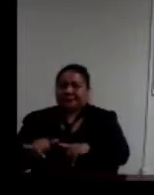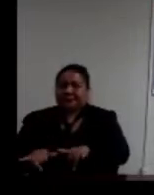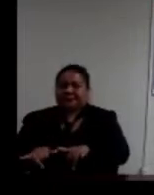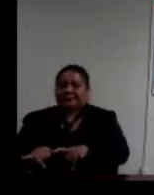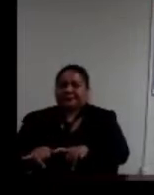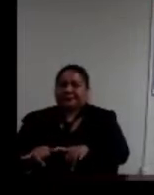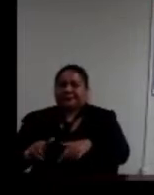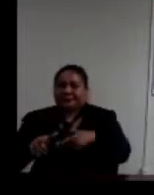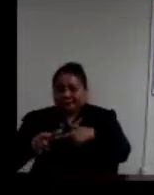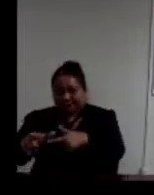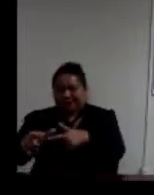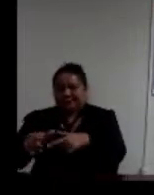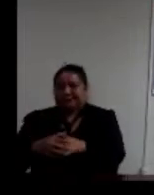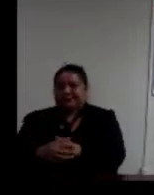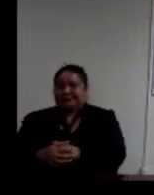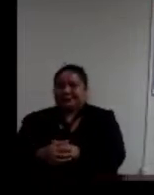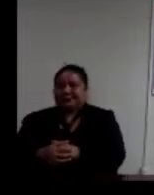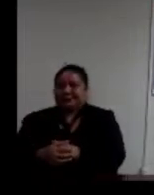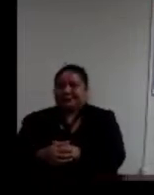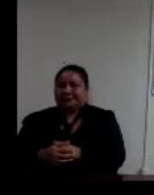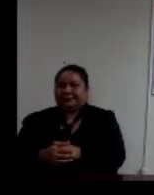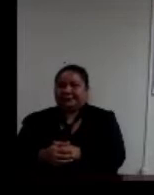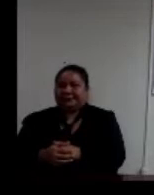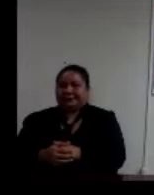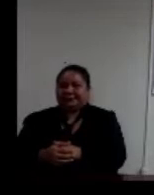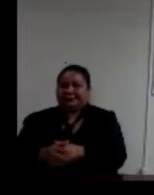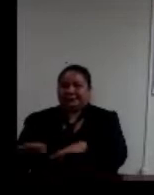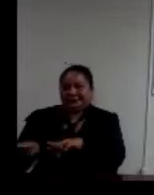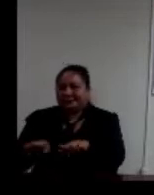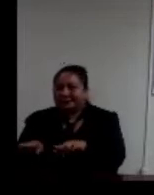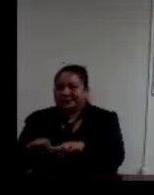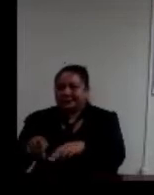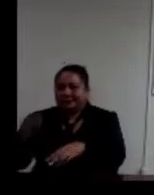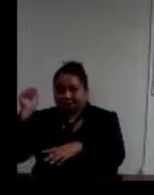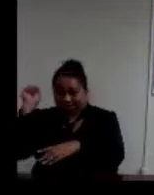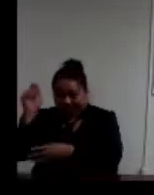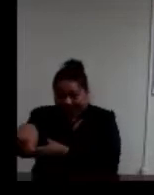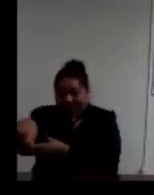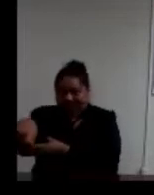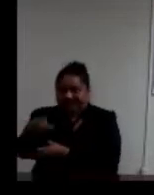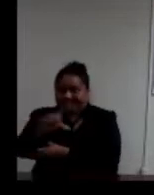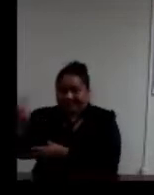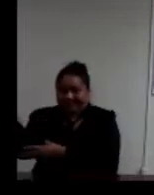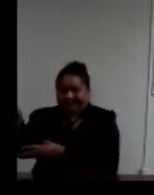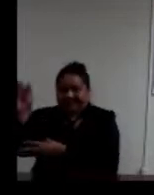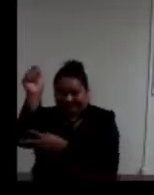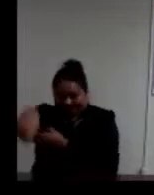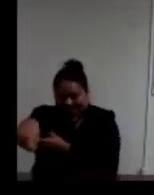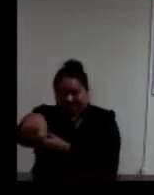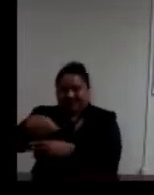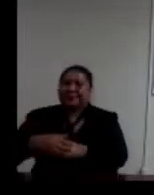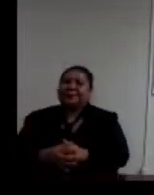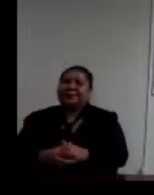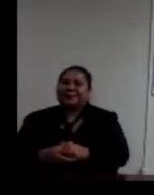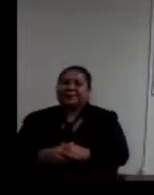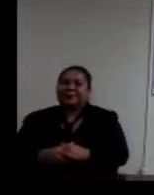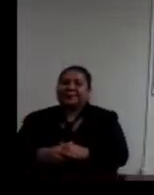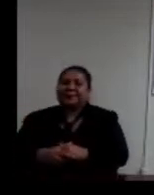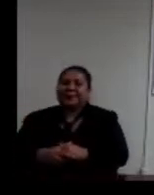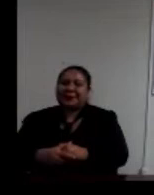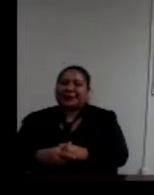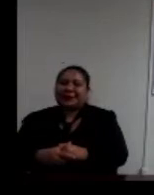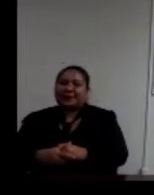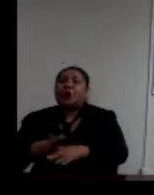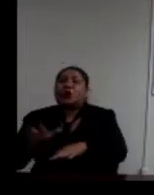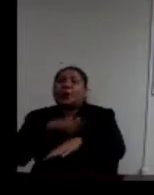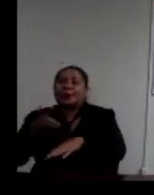secuencias a ver si es cierto que lo siguen. Y si se mueven, les voy a dar un reglazo. ¿Sí? Entonces, ¿por qué pongo el ejemplo